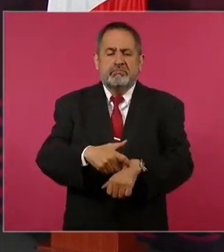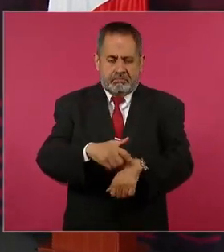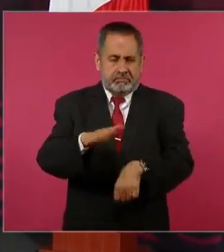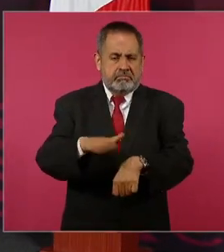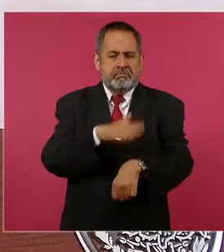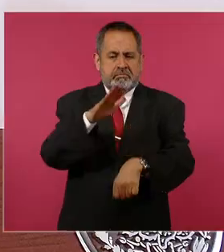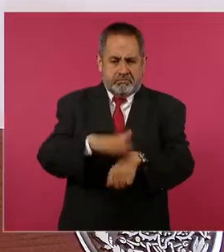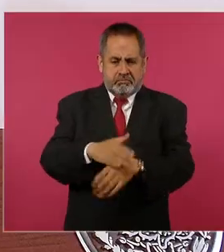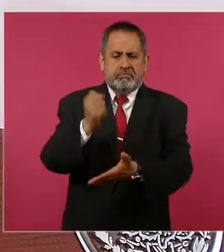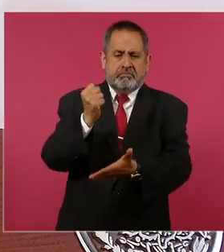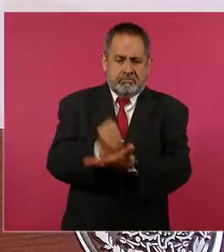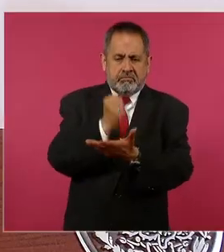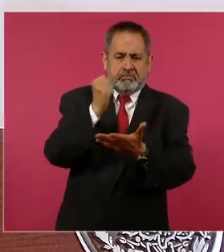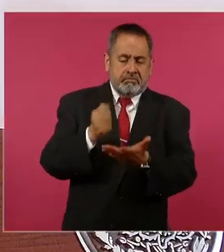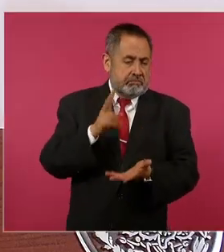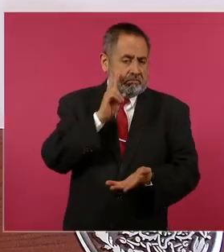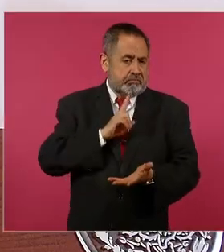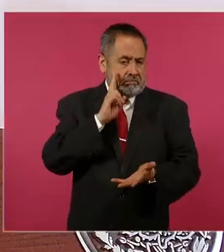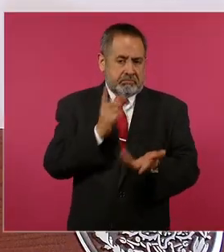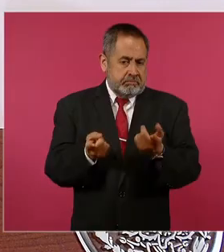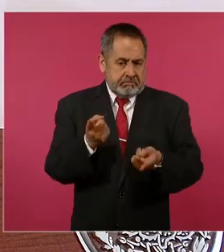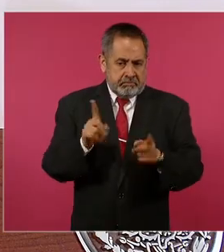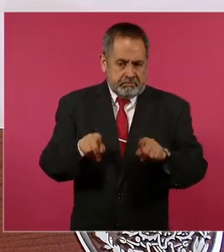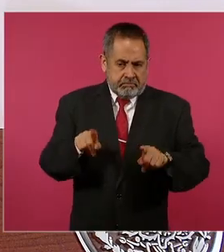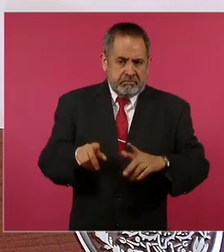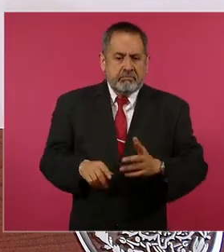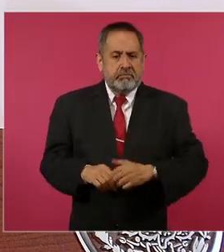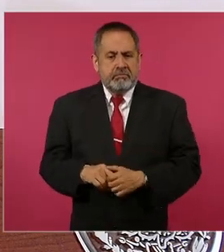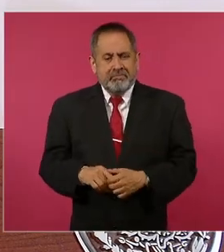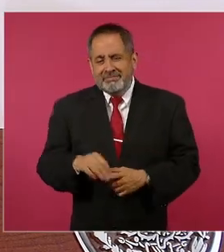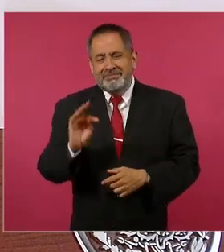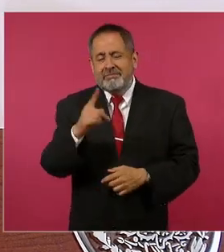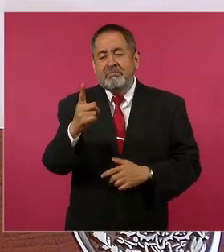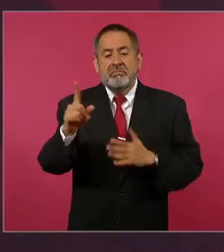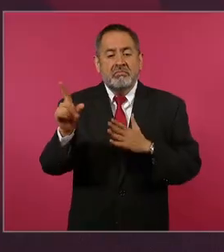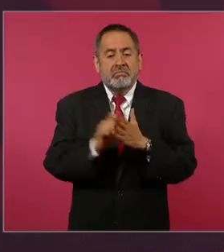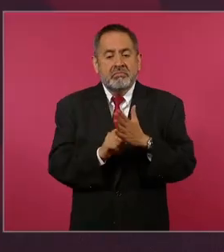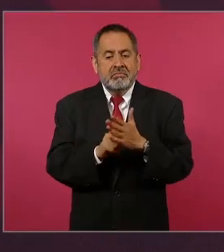A lo mejor, como es muy poco, un mes,